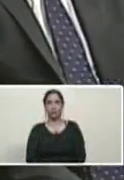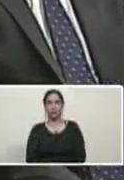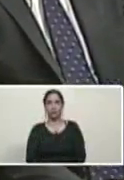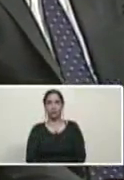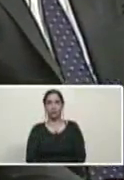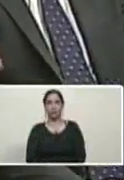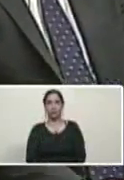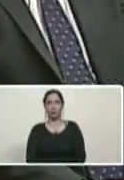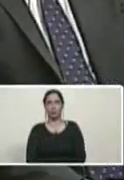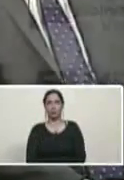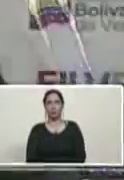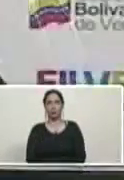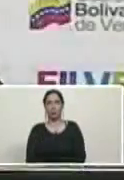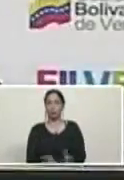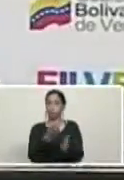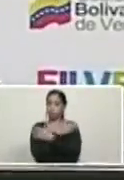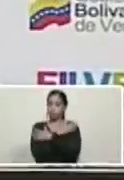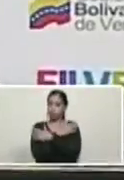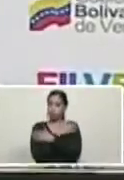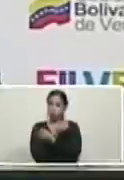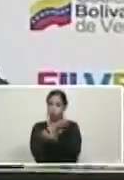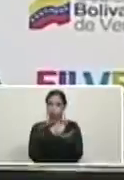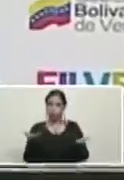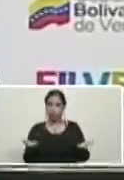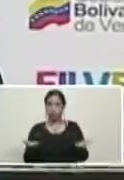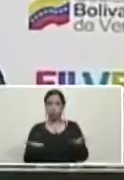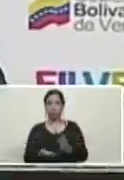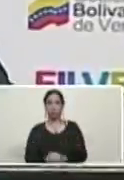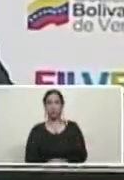Bueno, en primer lugar, felicidades